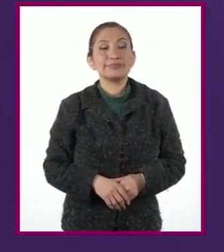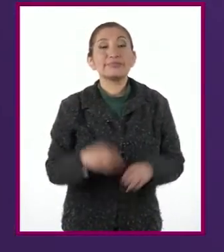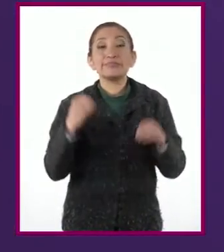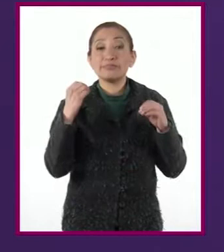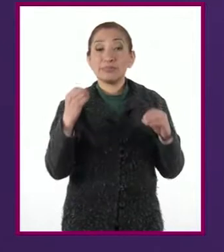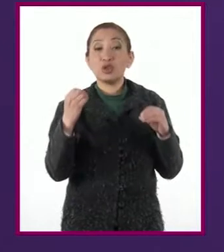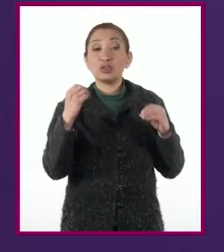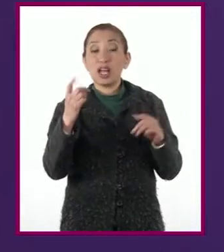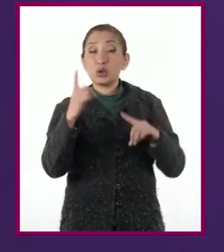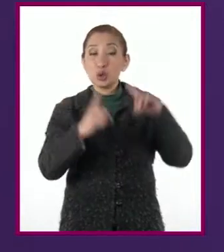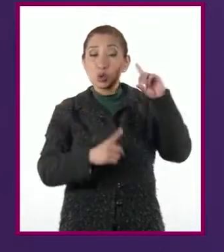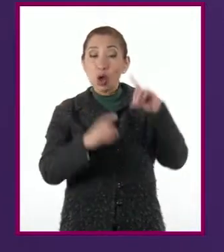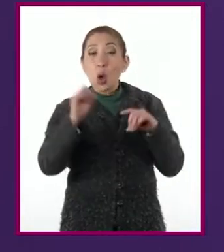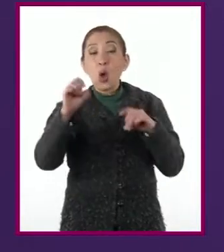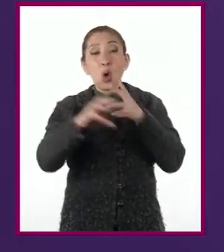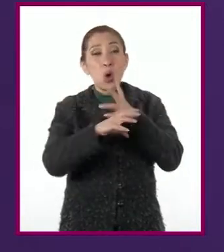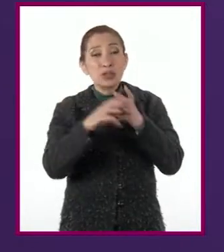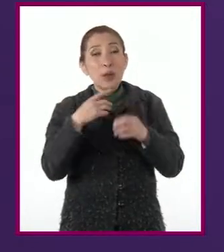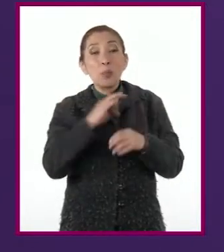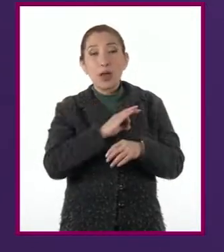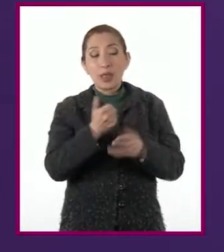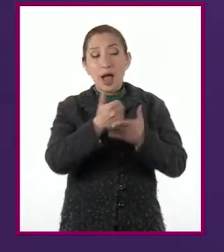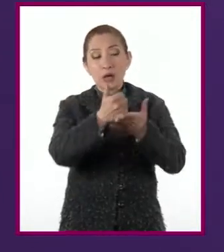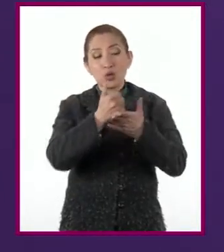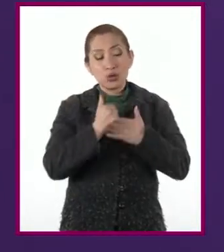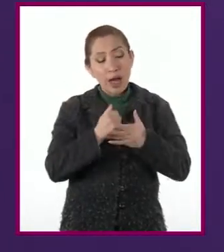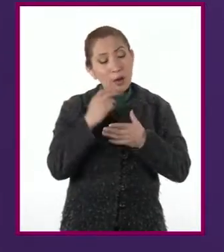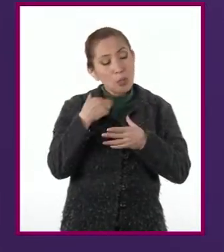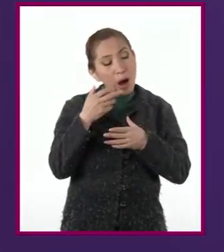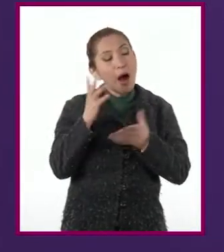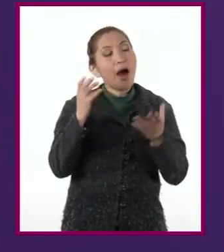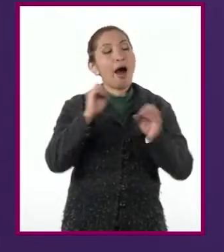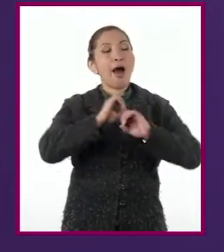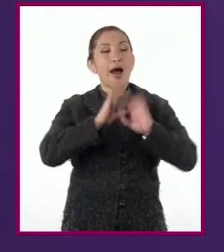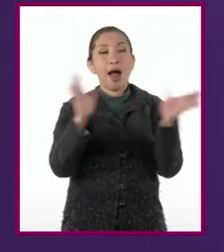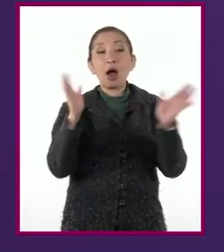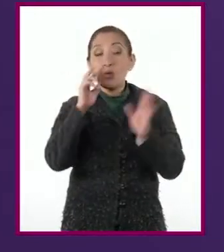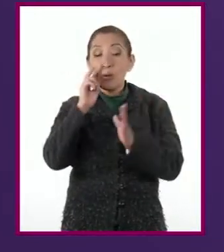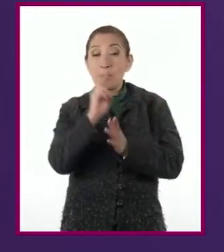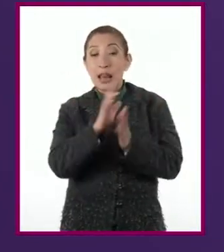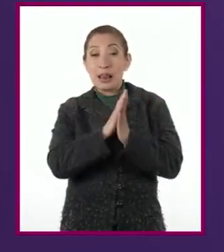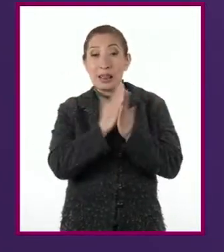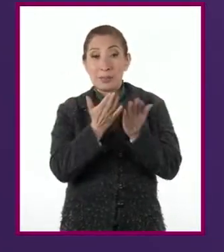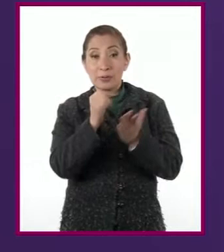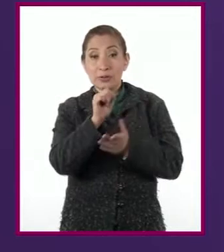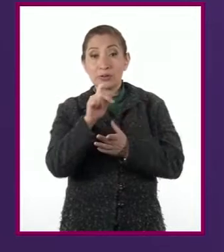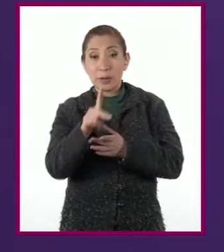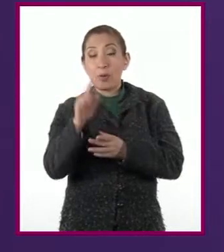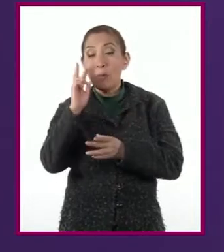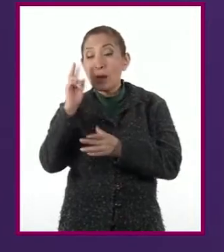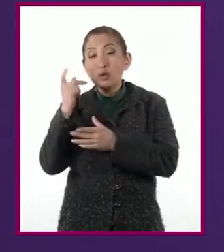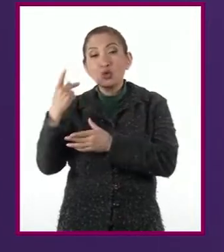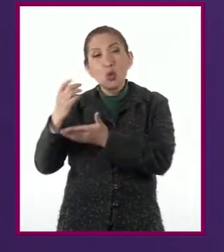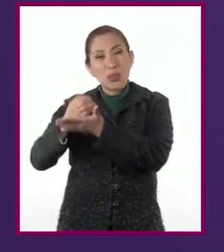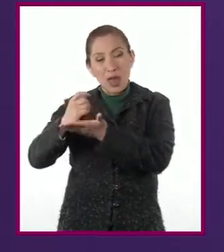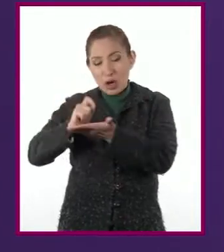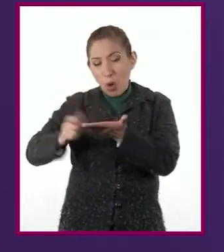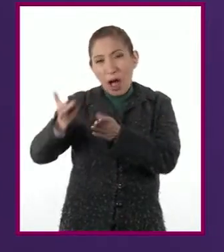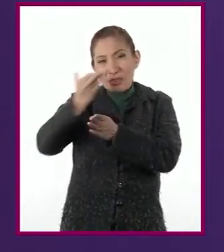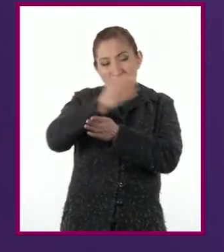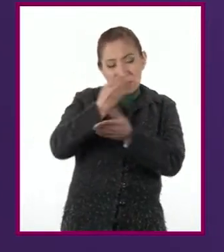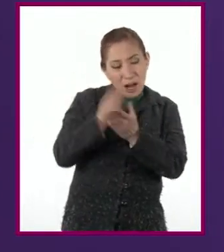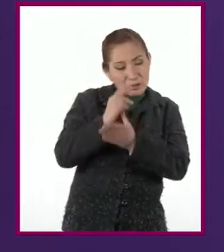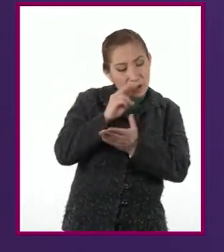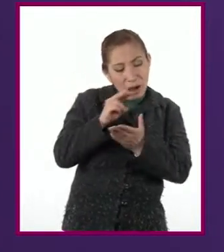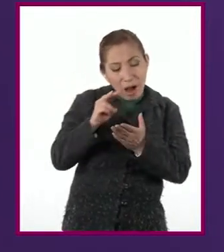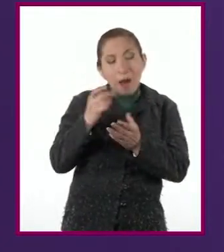de estas las podrán ustedes resolver al momento de consultar su libro de texto y revisar sus apuntes. Por ello, es